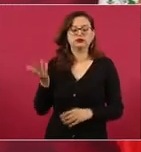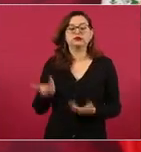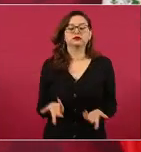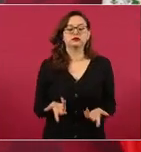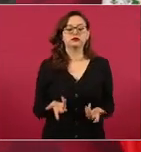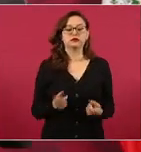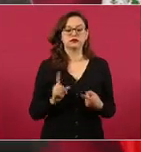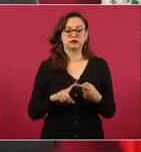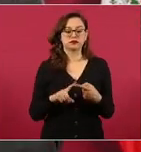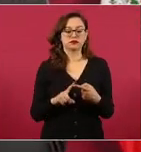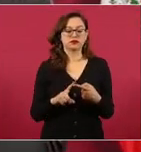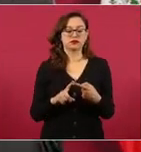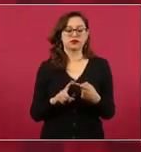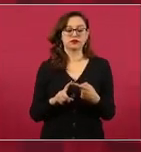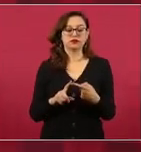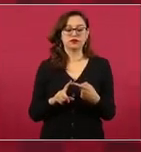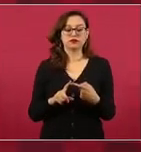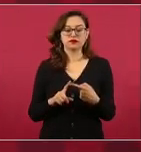¿Cuánto